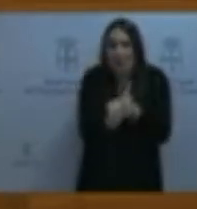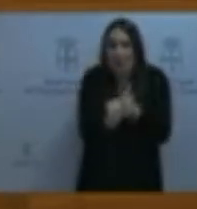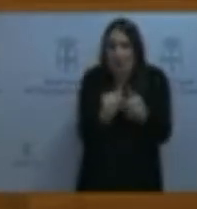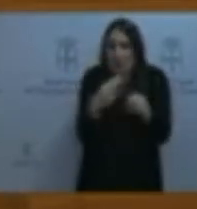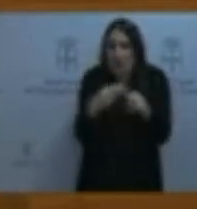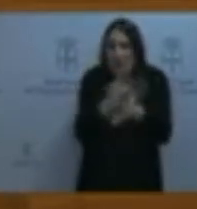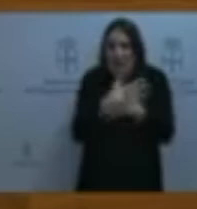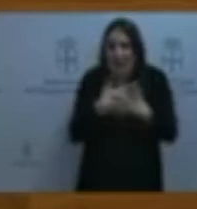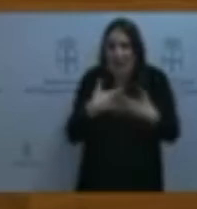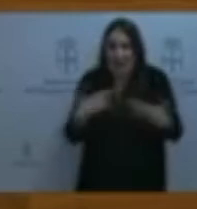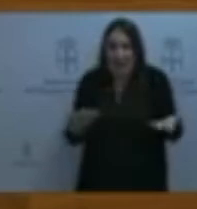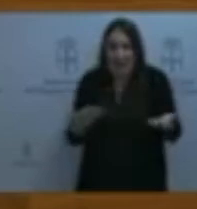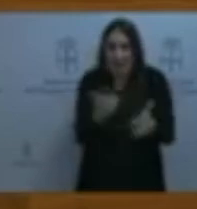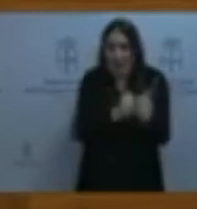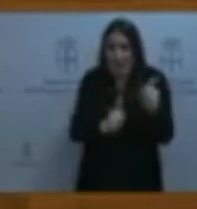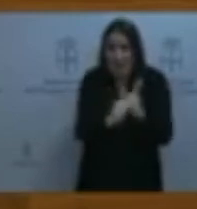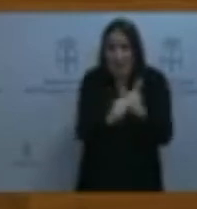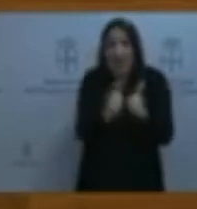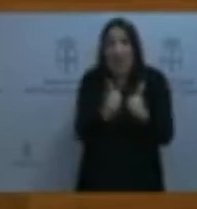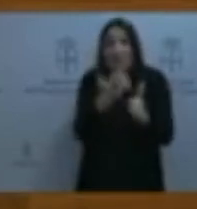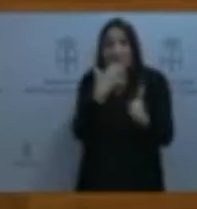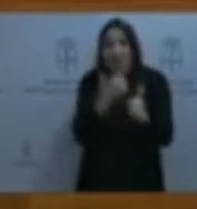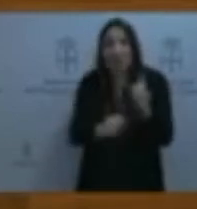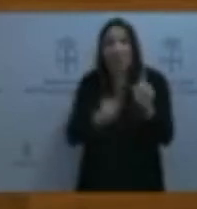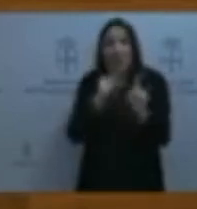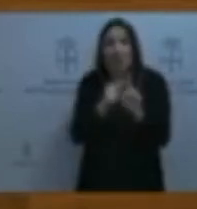política que vaya encaminada a favorecer